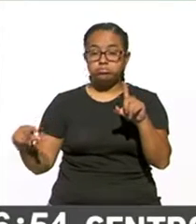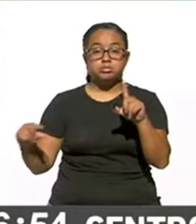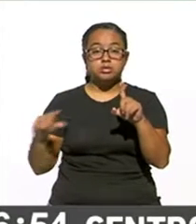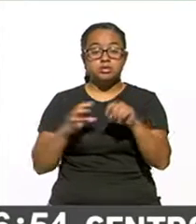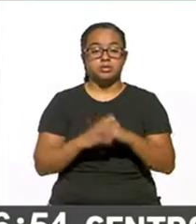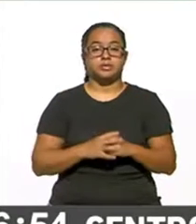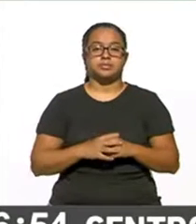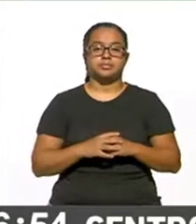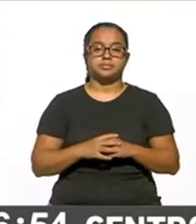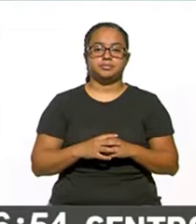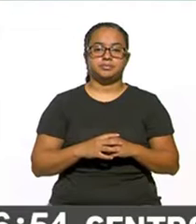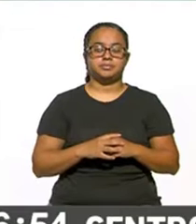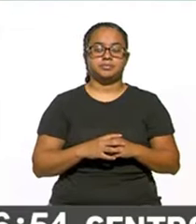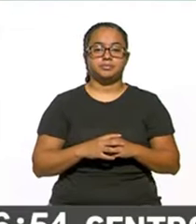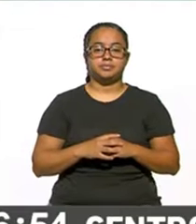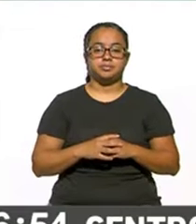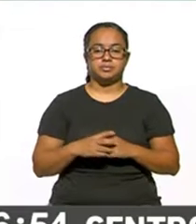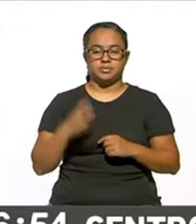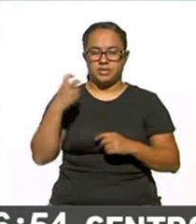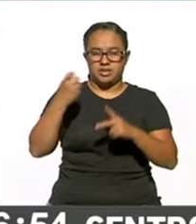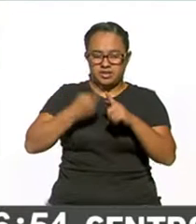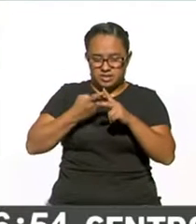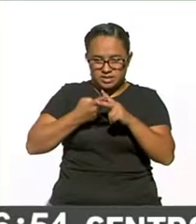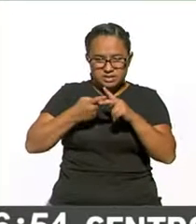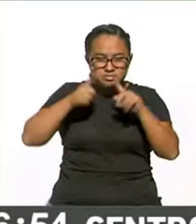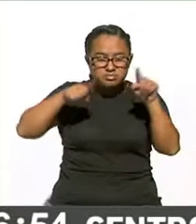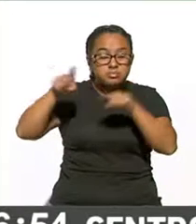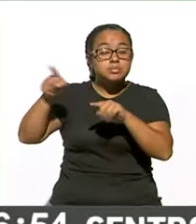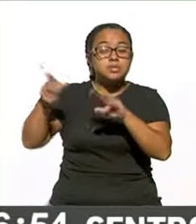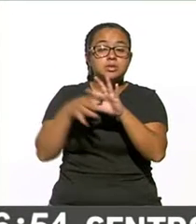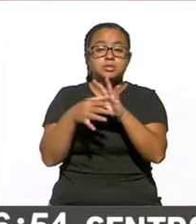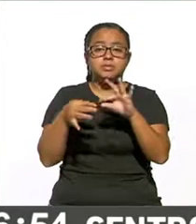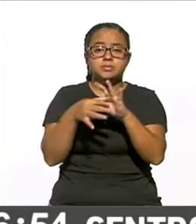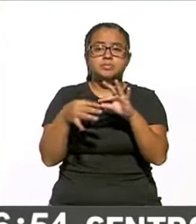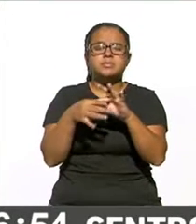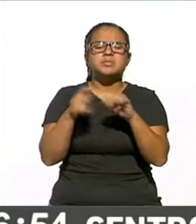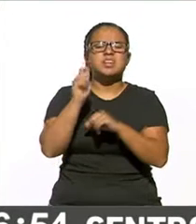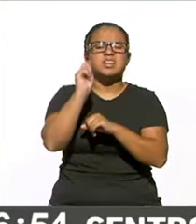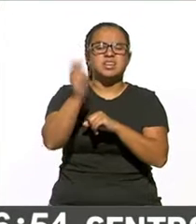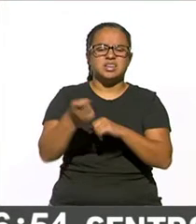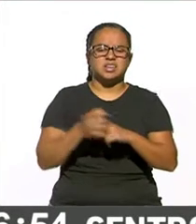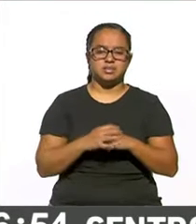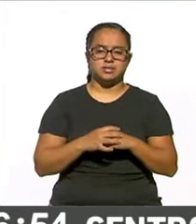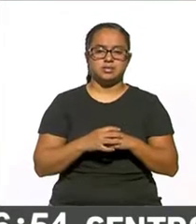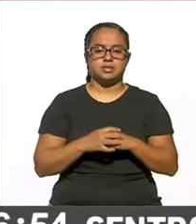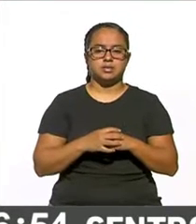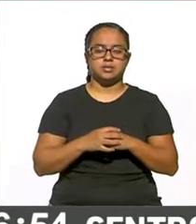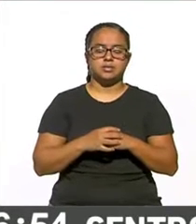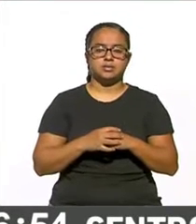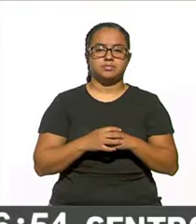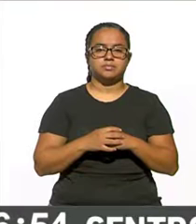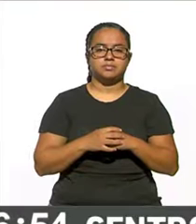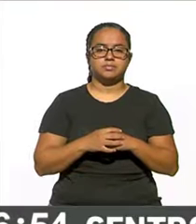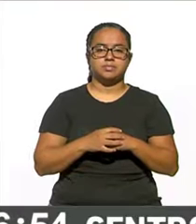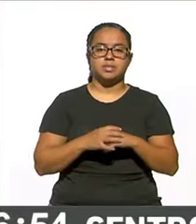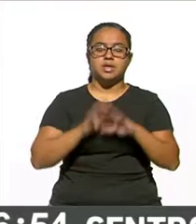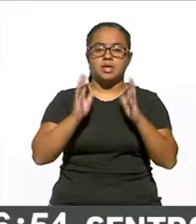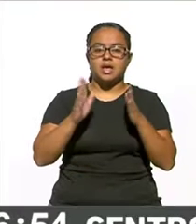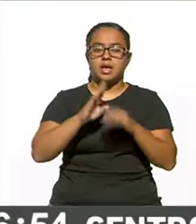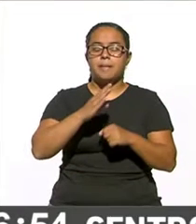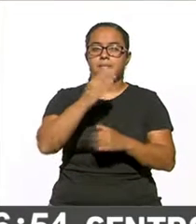Creo digamos que este gráfico dice que ha habido